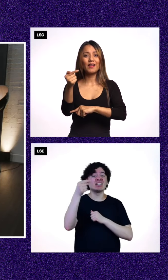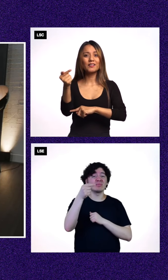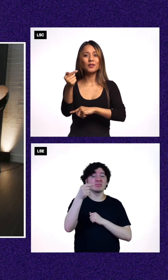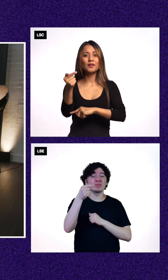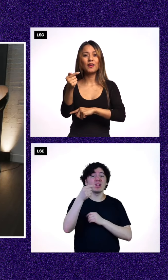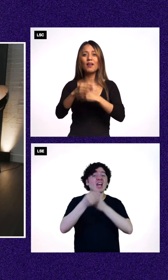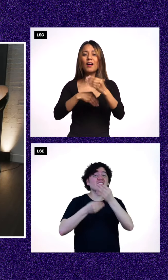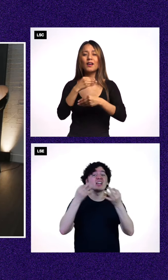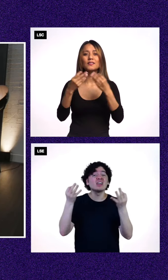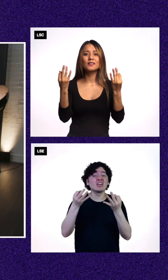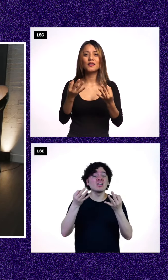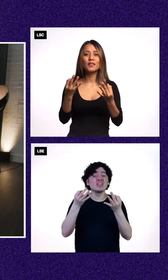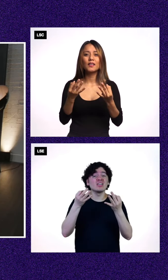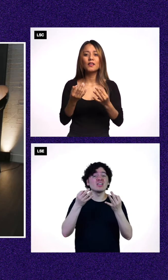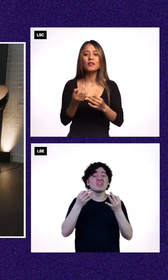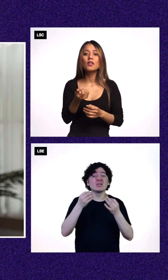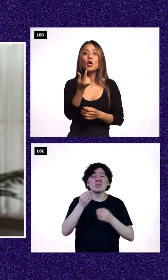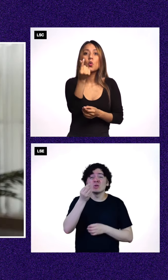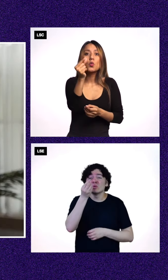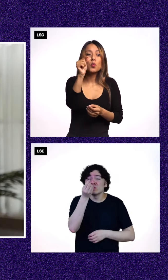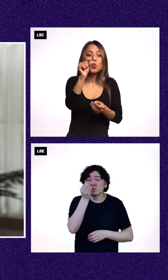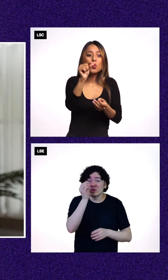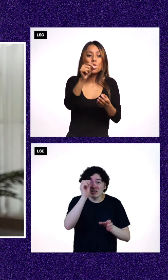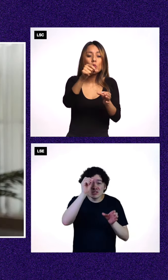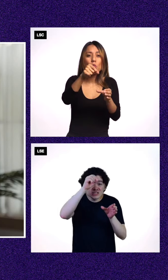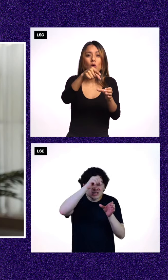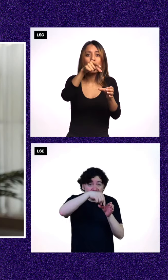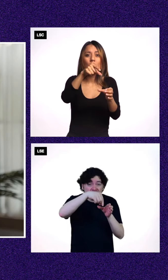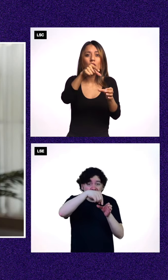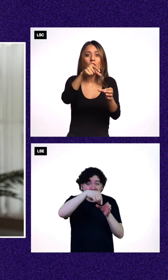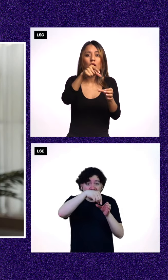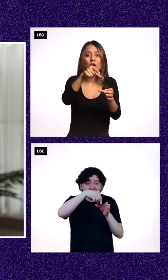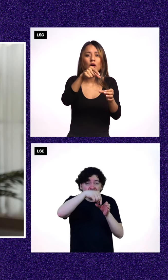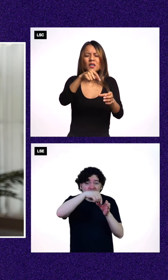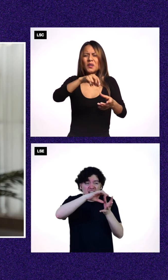La negatividad hace de un grano de arena una montaña, convierte